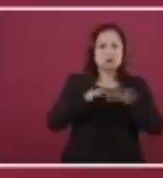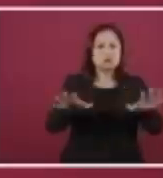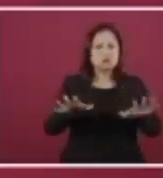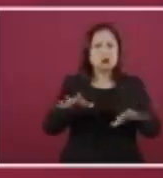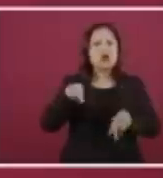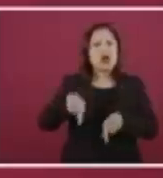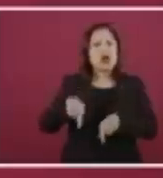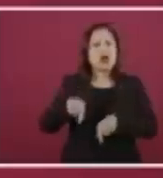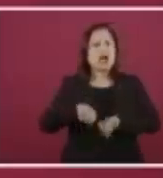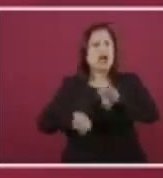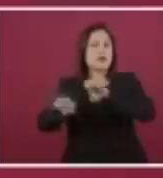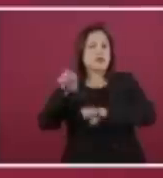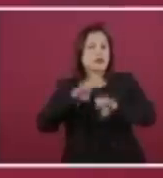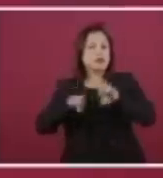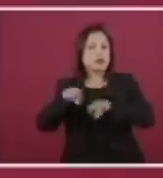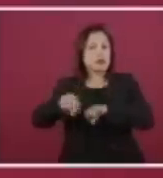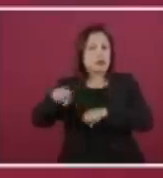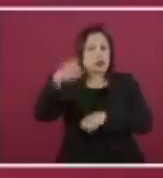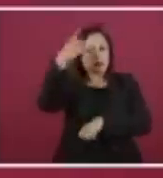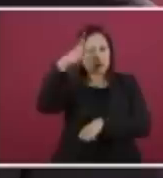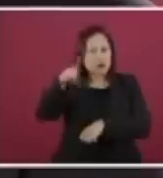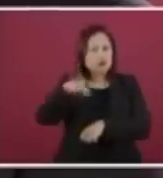a las empresas